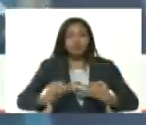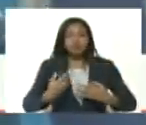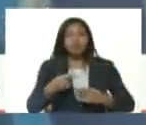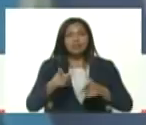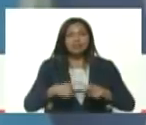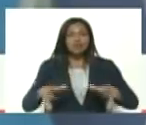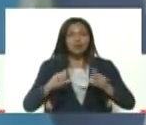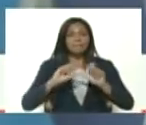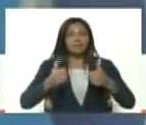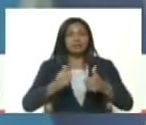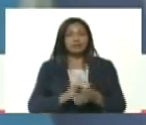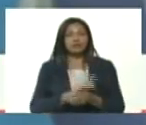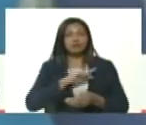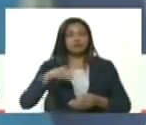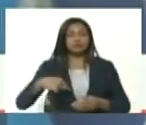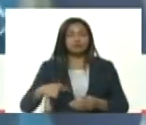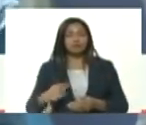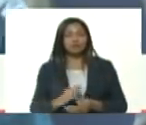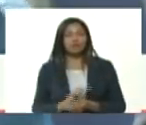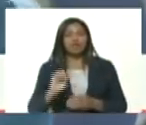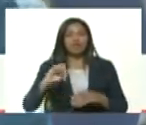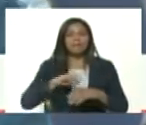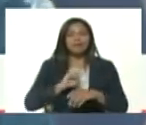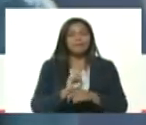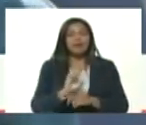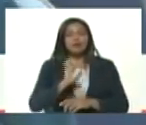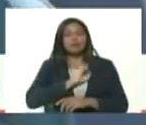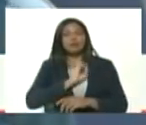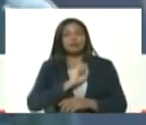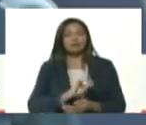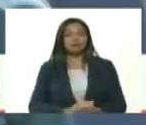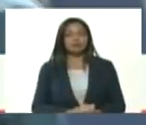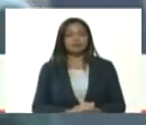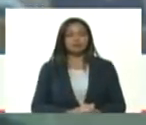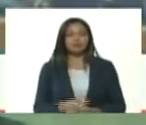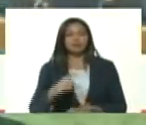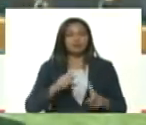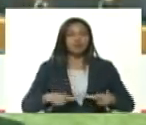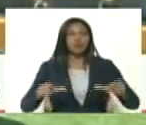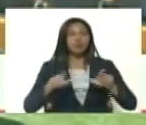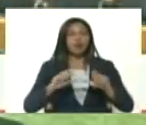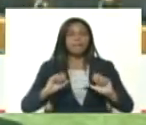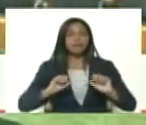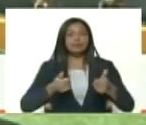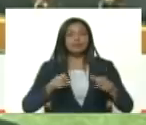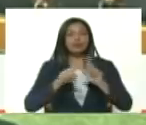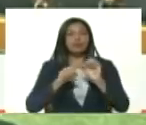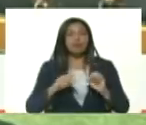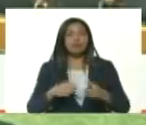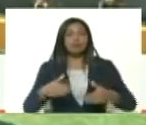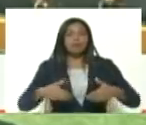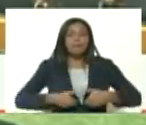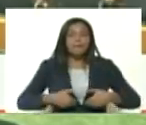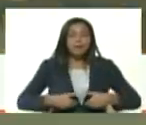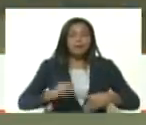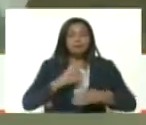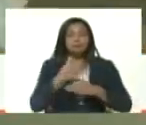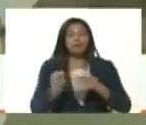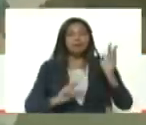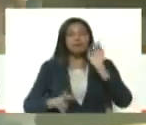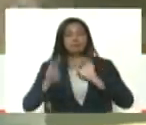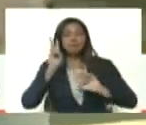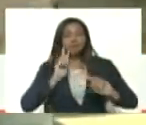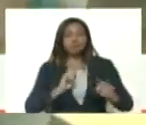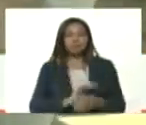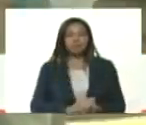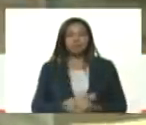obra que arrancó para nosotros el 1 de enero. Y desde este espacio, bueno, decidimos darle el arranque y el reforzamiento al plan de desinfección